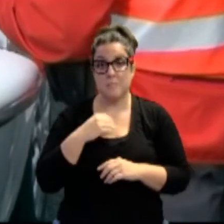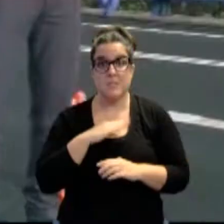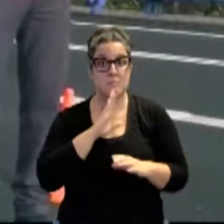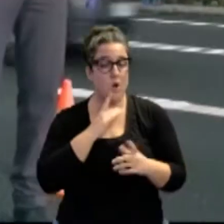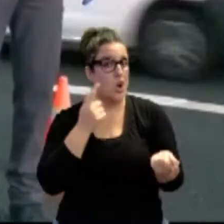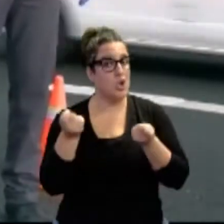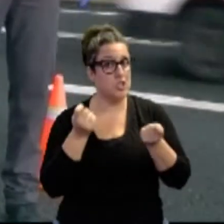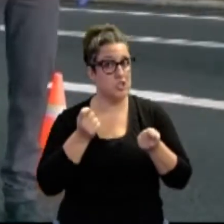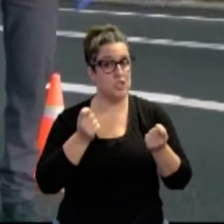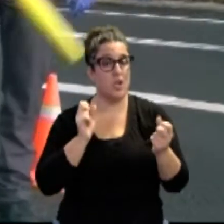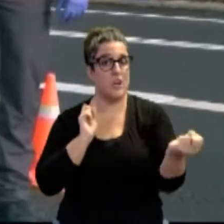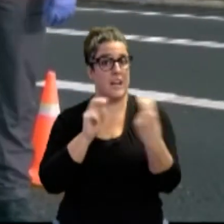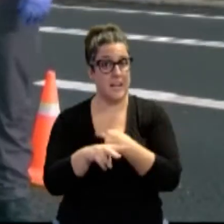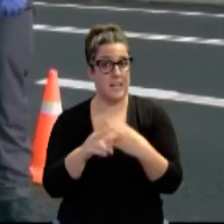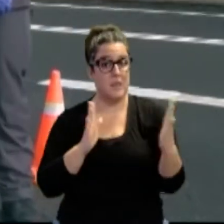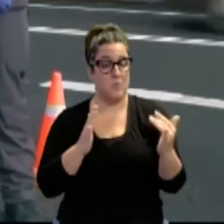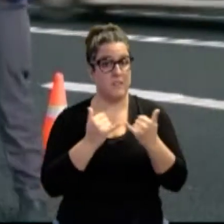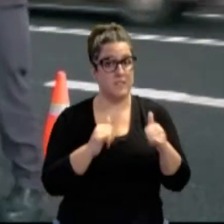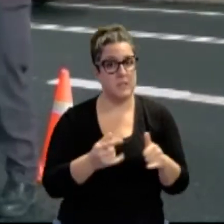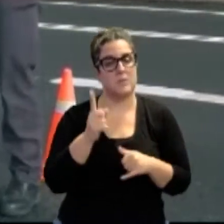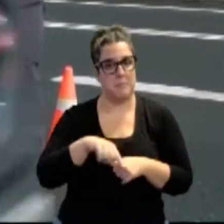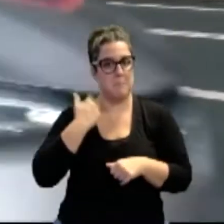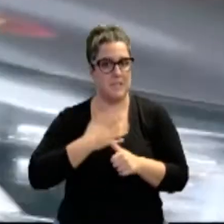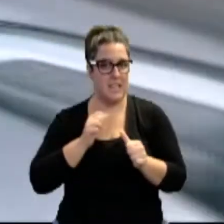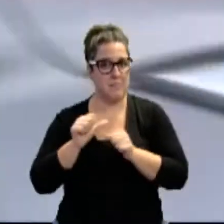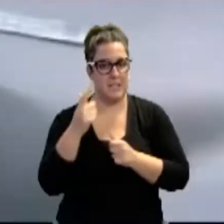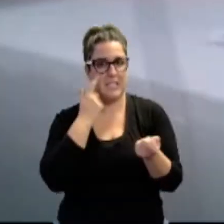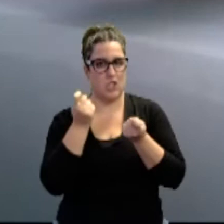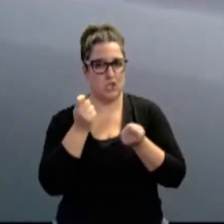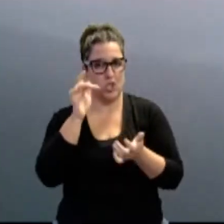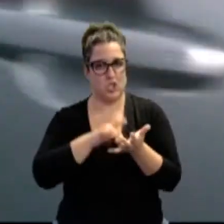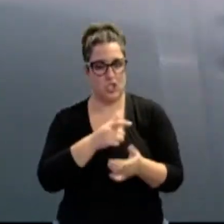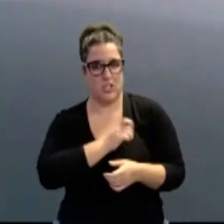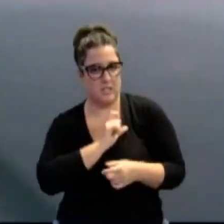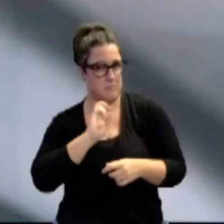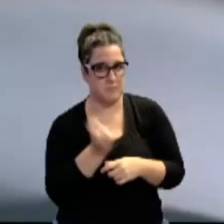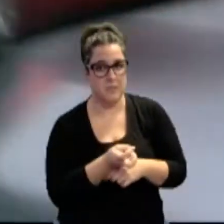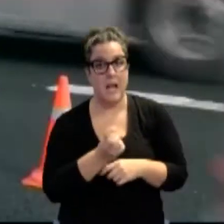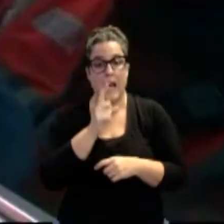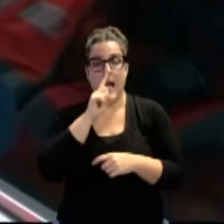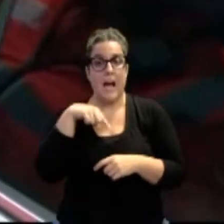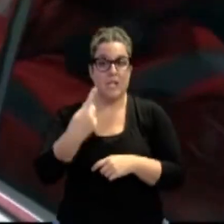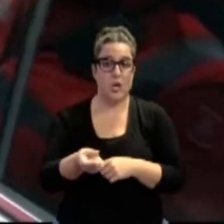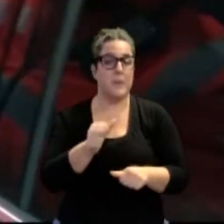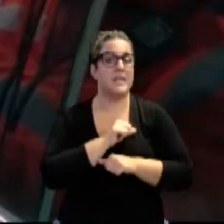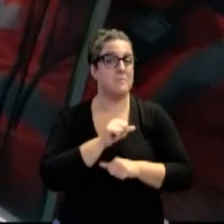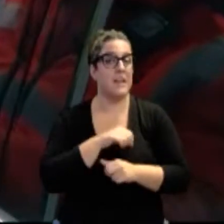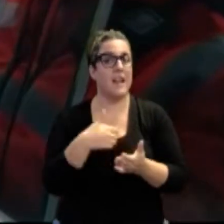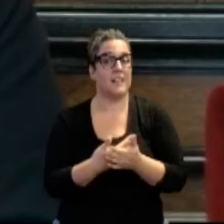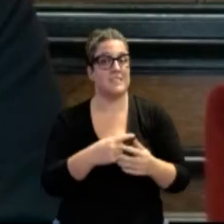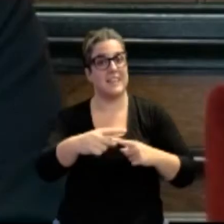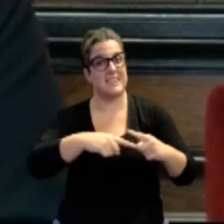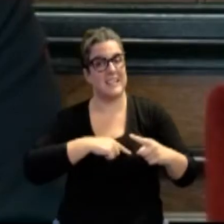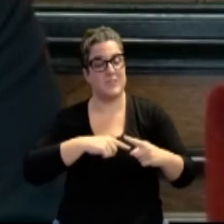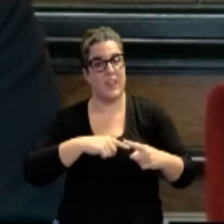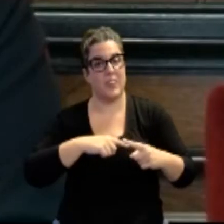las carreteras en periodos festivos lo harán a partir de mañana. Lo que tendrá que esperar al año que viene son las transferencias de las competencias de tráfico.